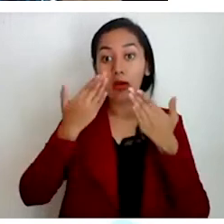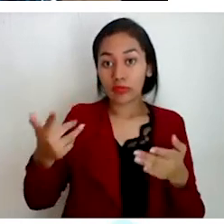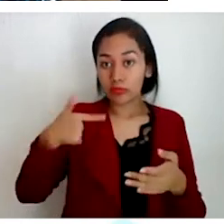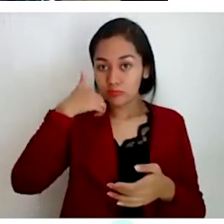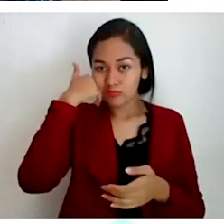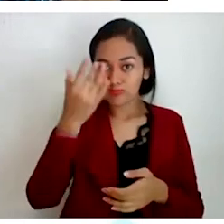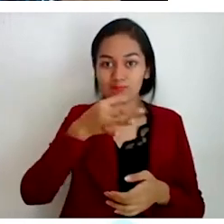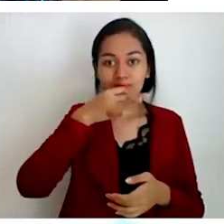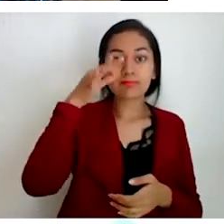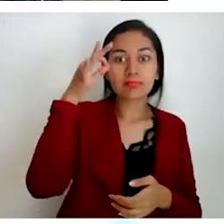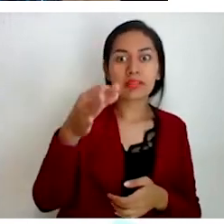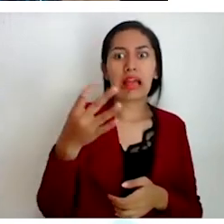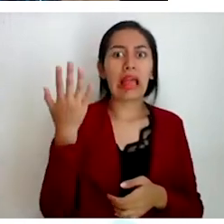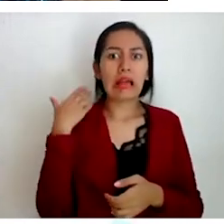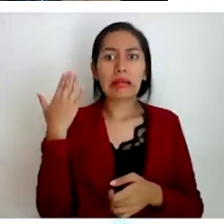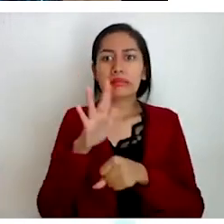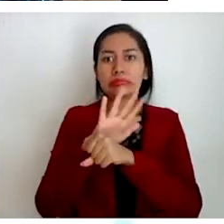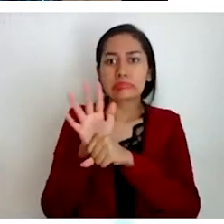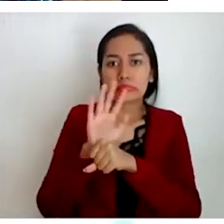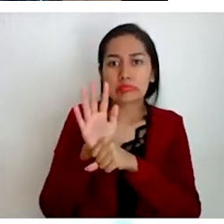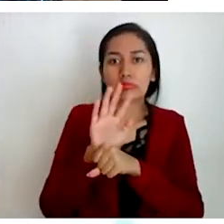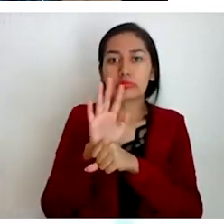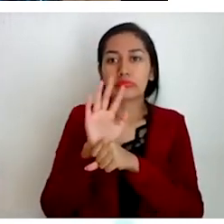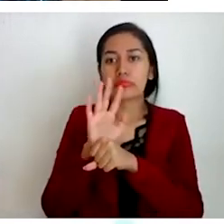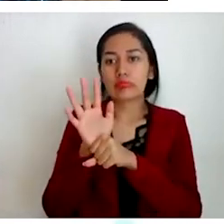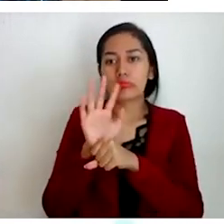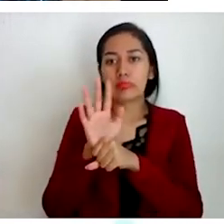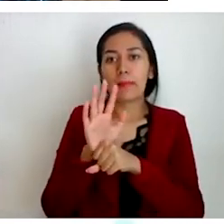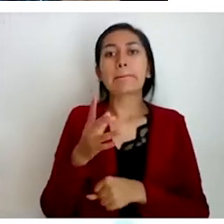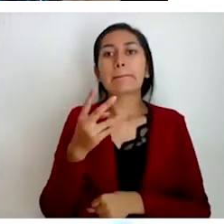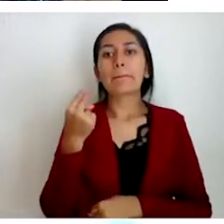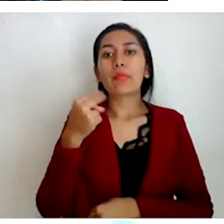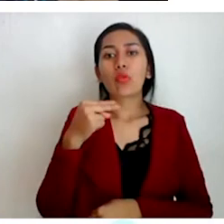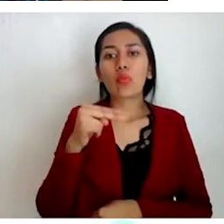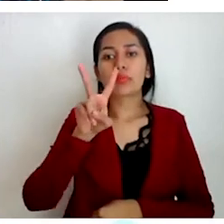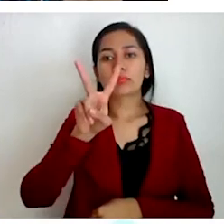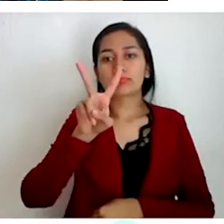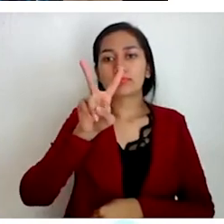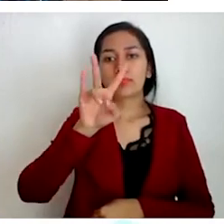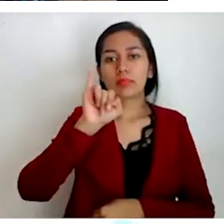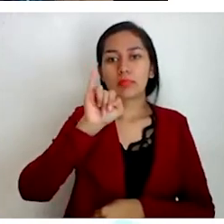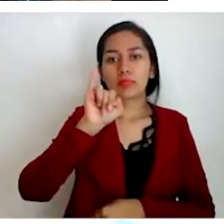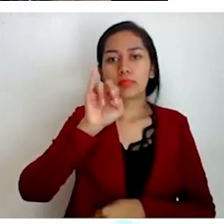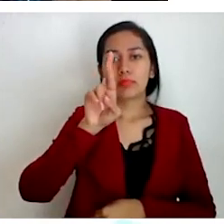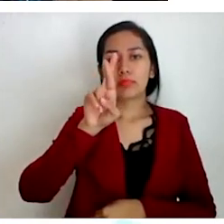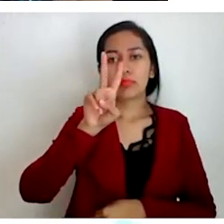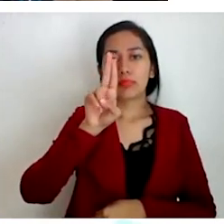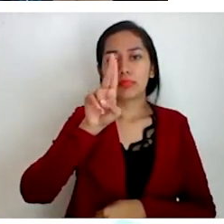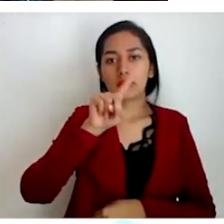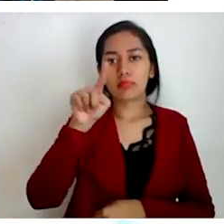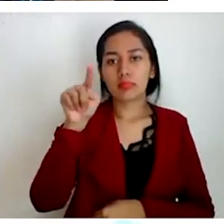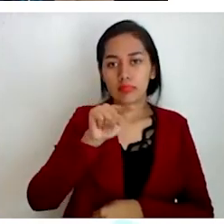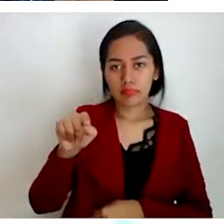es Virus, que es una superproducción coreana, donde nos relata un distrito al sur de